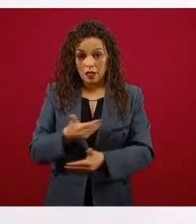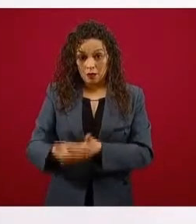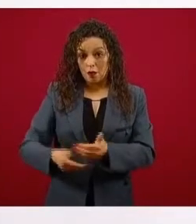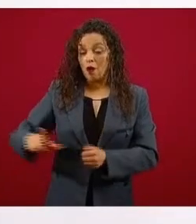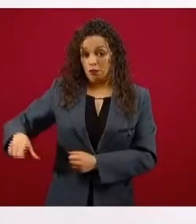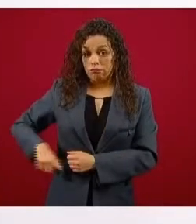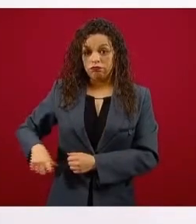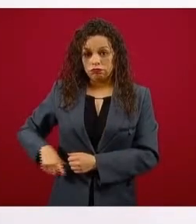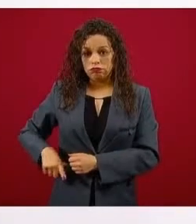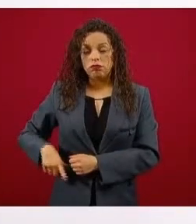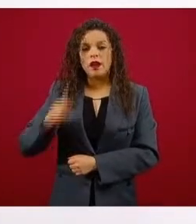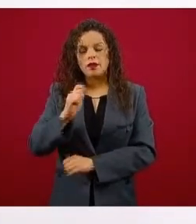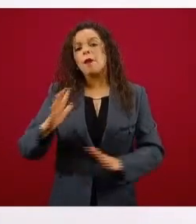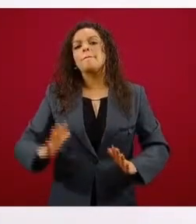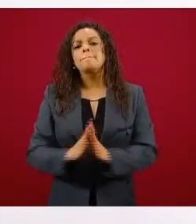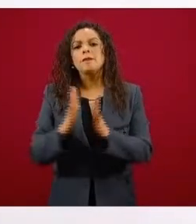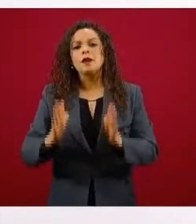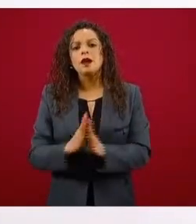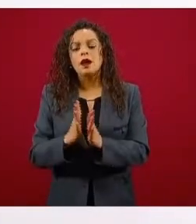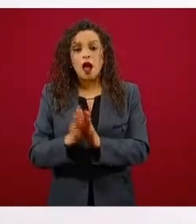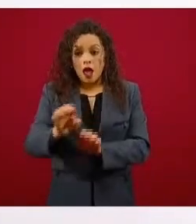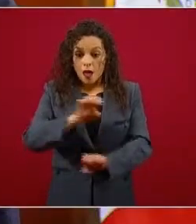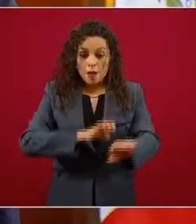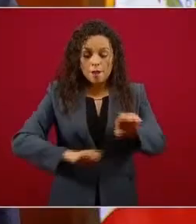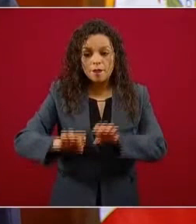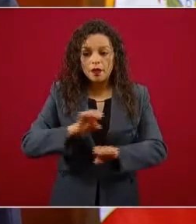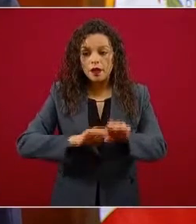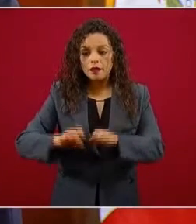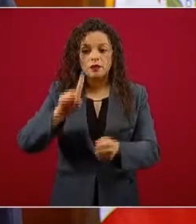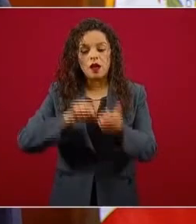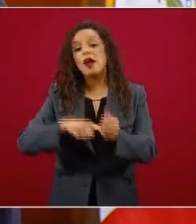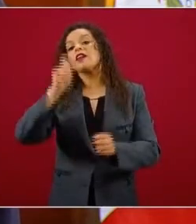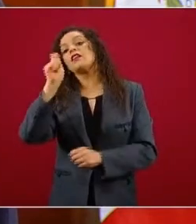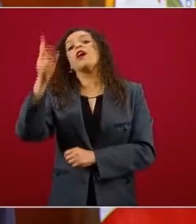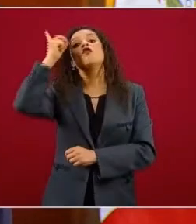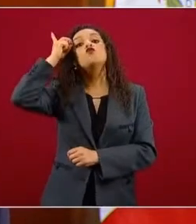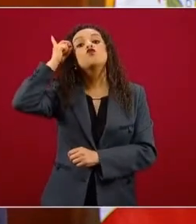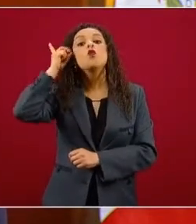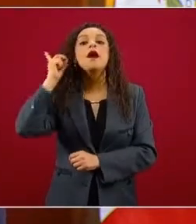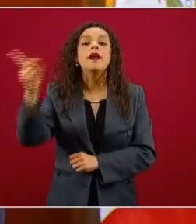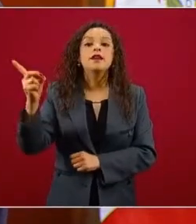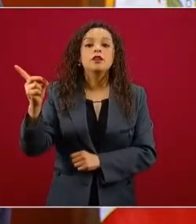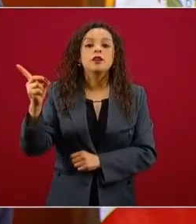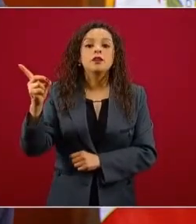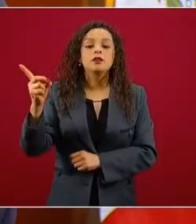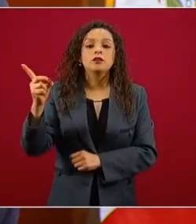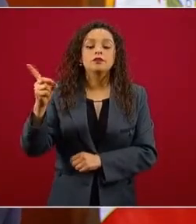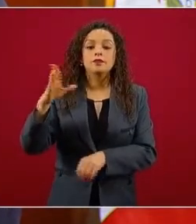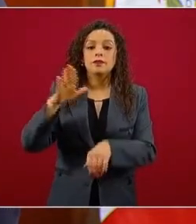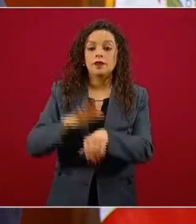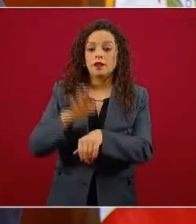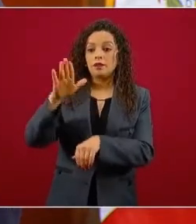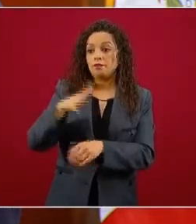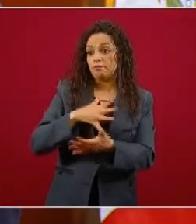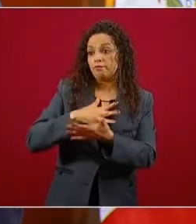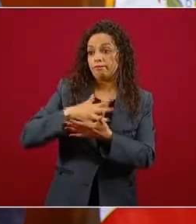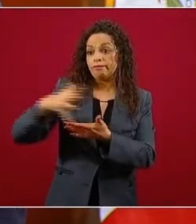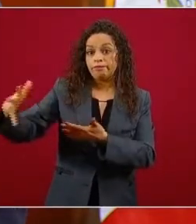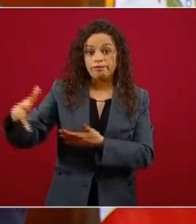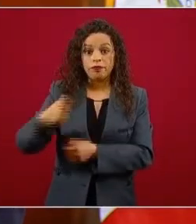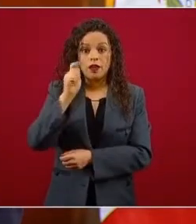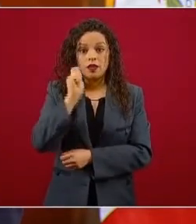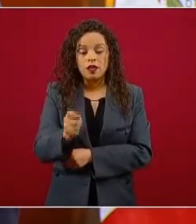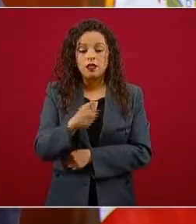participan compañías cuyos propietarios, dueños, en su mayoría, son